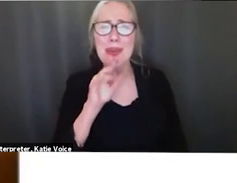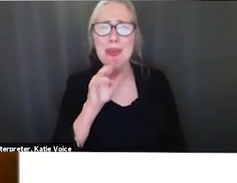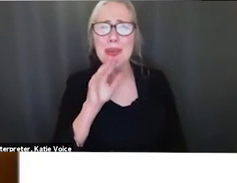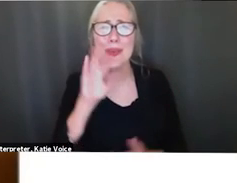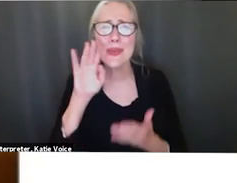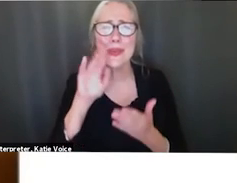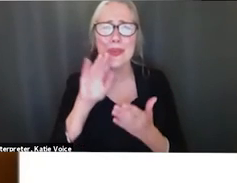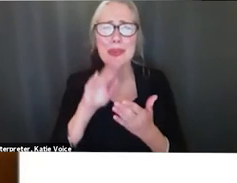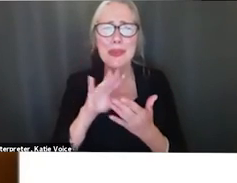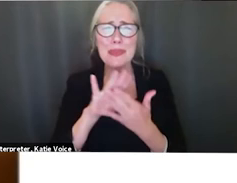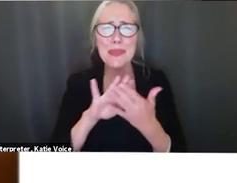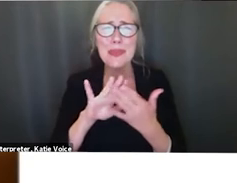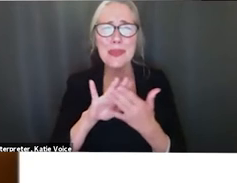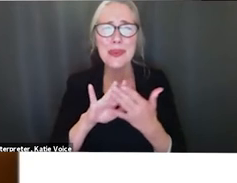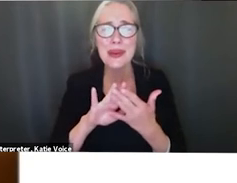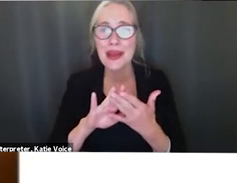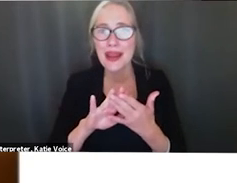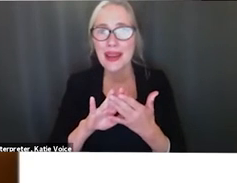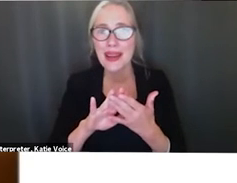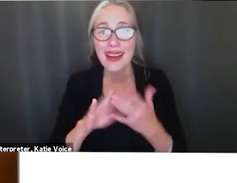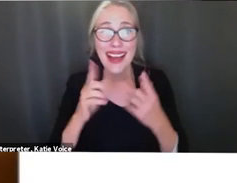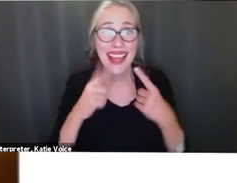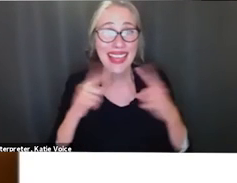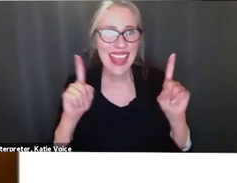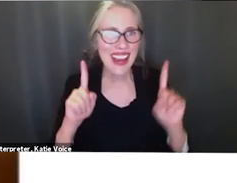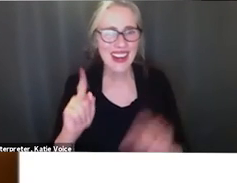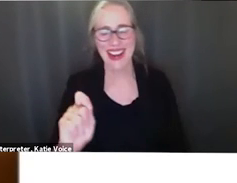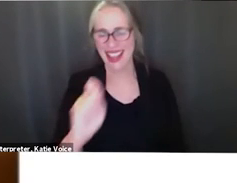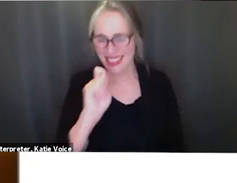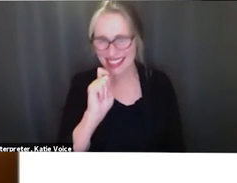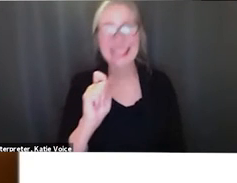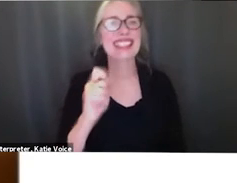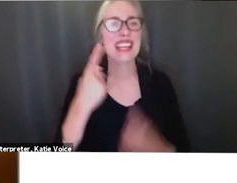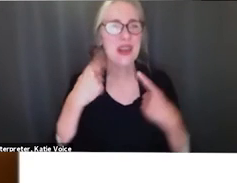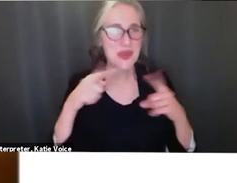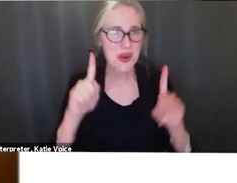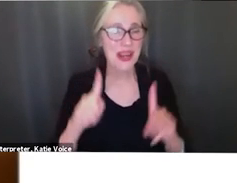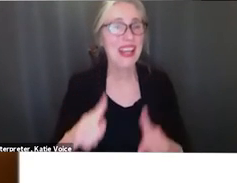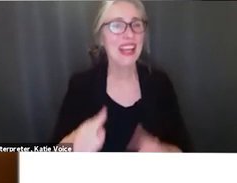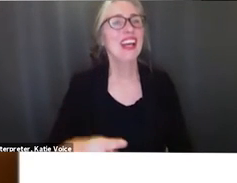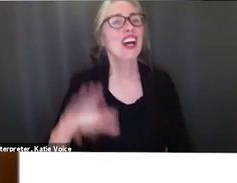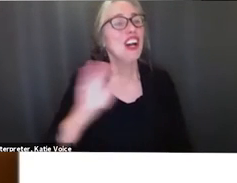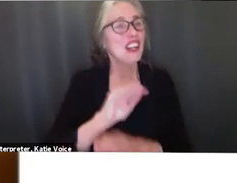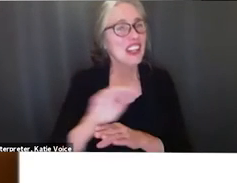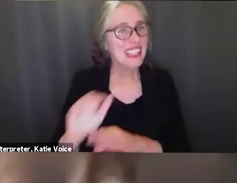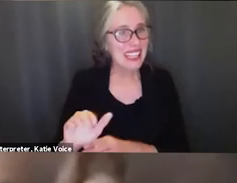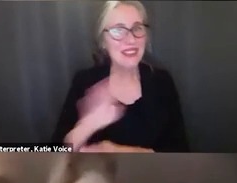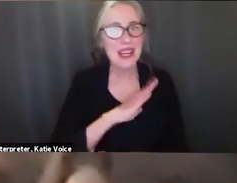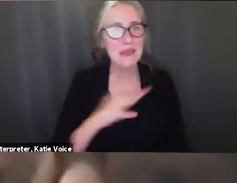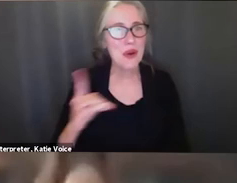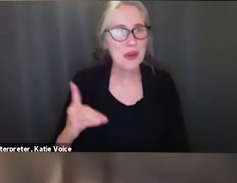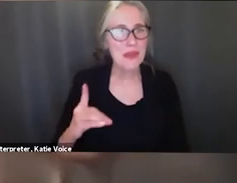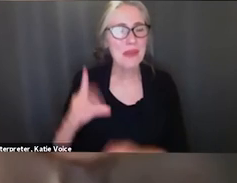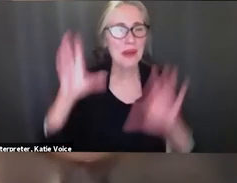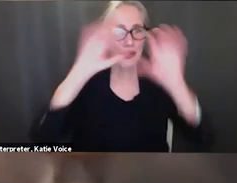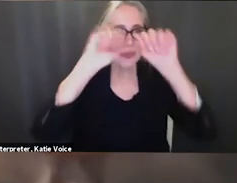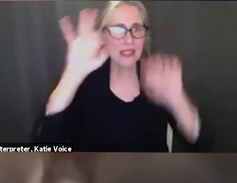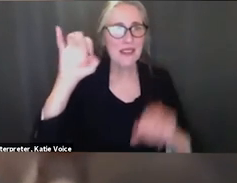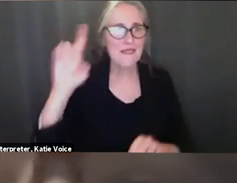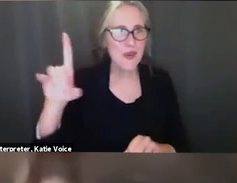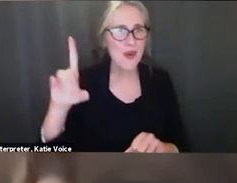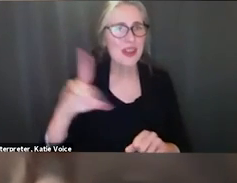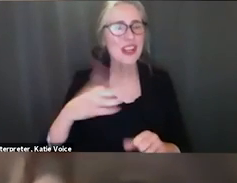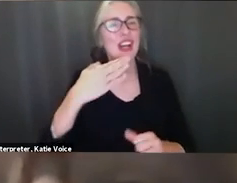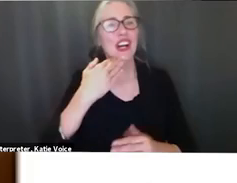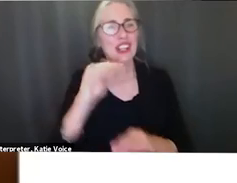Buenas noches, miembros del Consejo, Presidenta Ford y miembros de la comunidad. Estoy emocionada de hablar con ustedes hoy y sé que es tarde, así